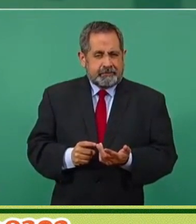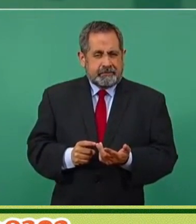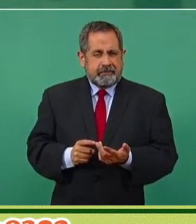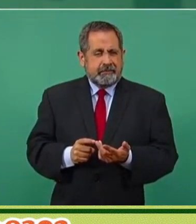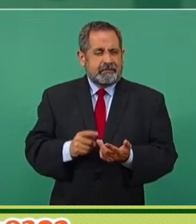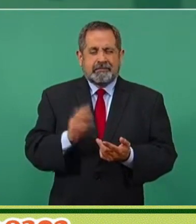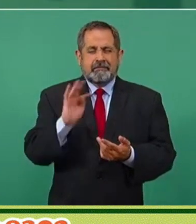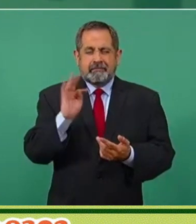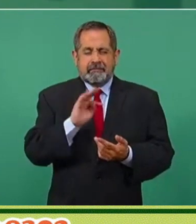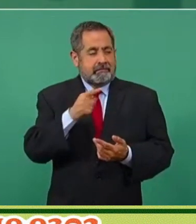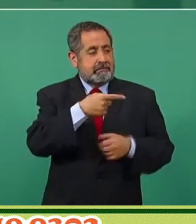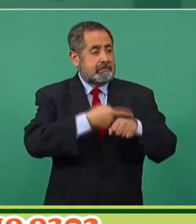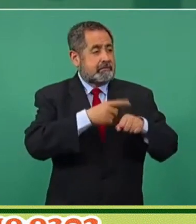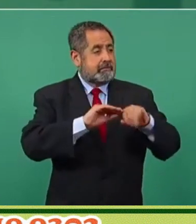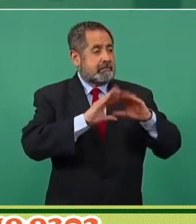pandemia,